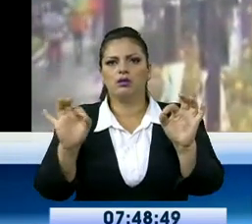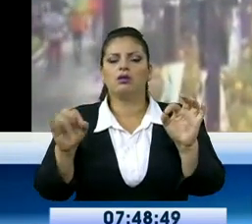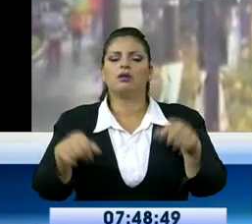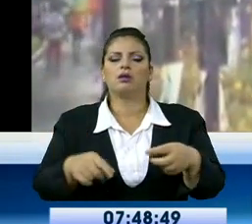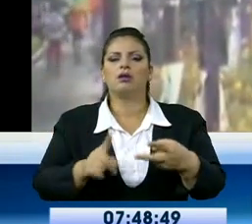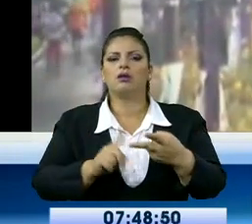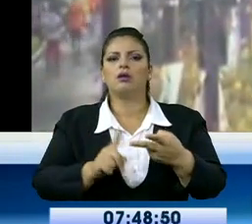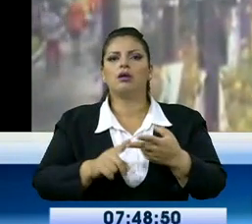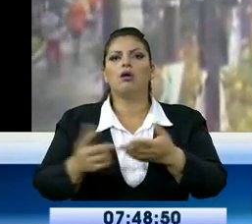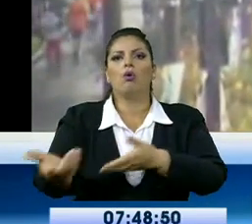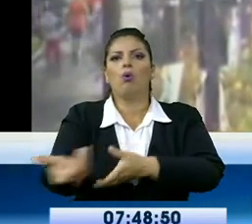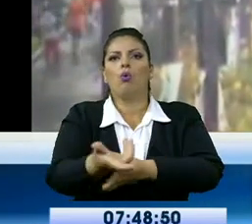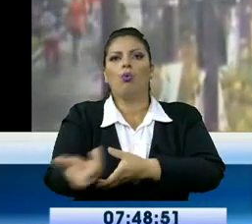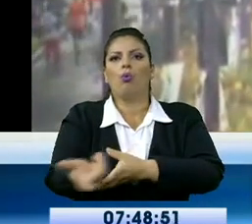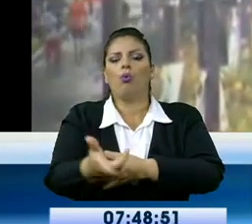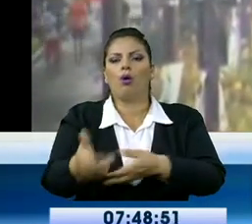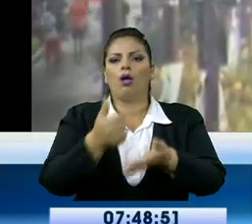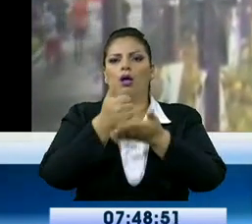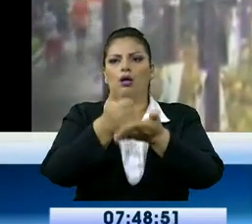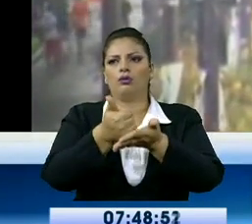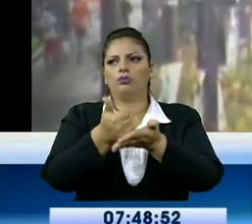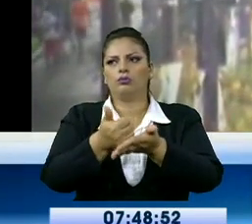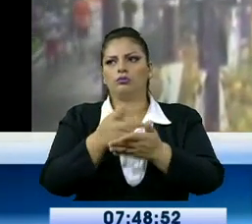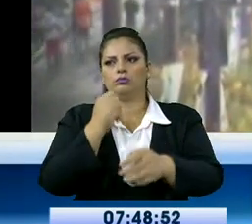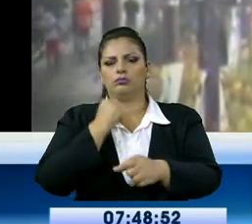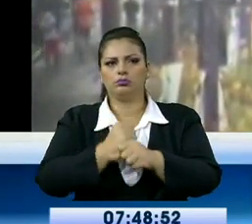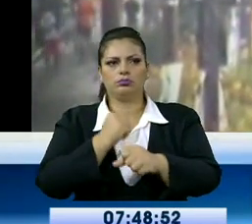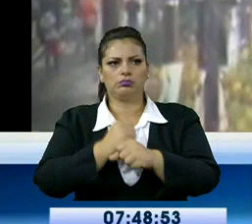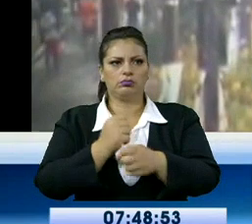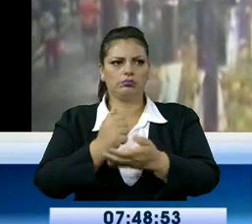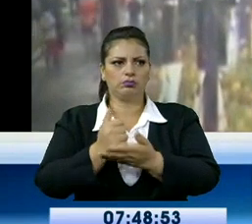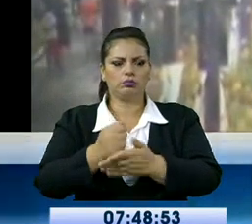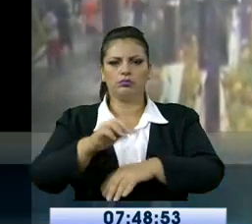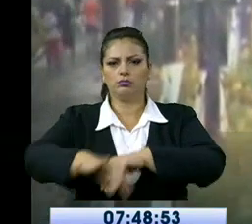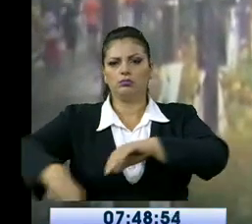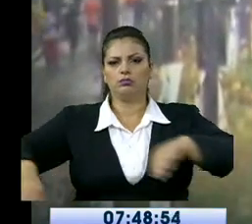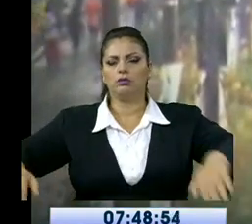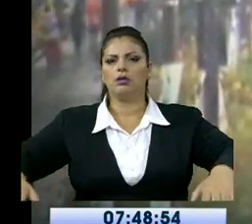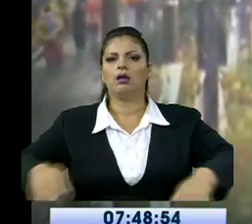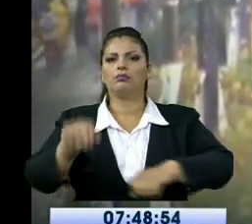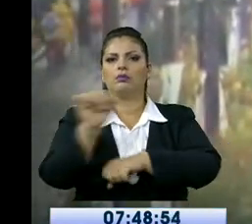la remoción de las ramas y troncos de la vía, informó Luxiola Salazar.